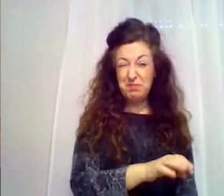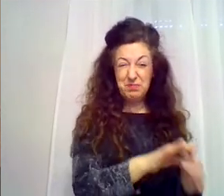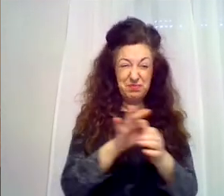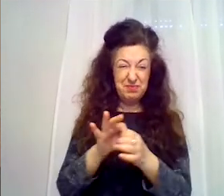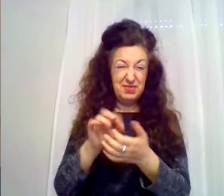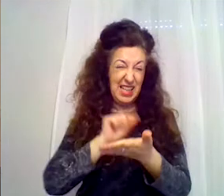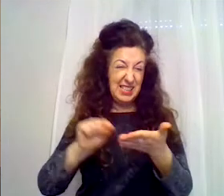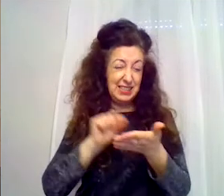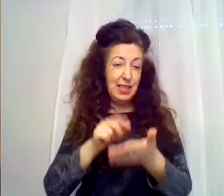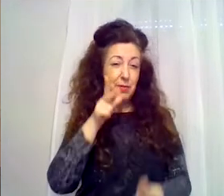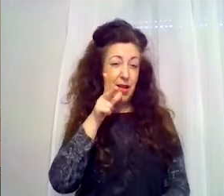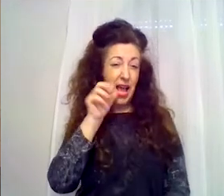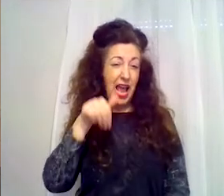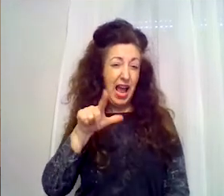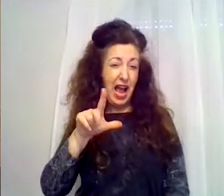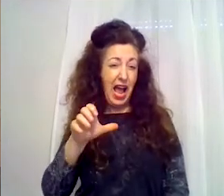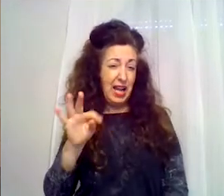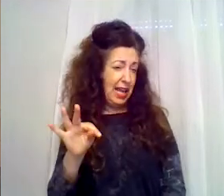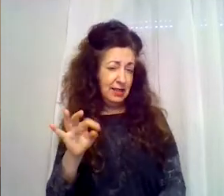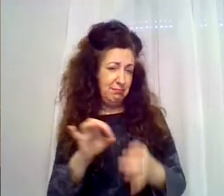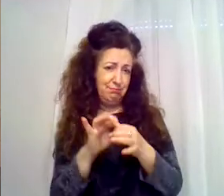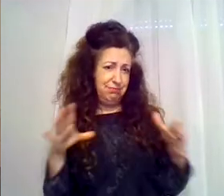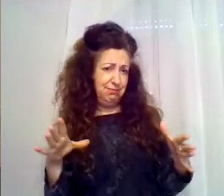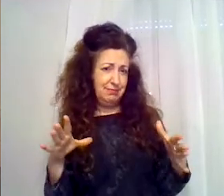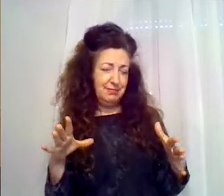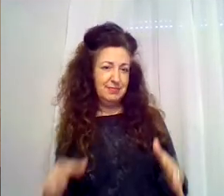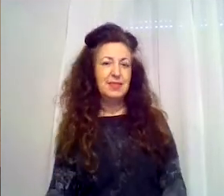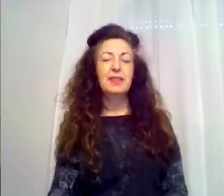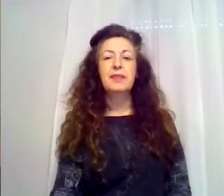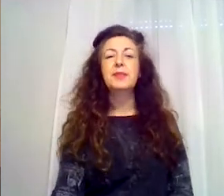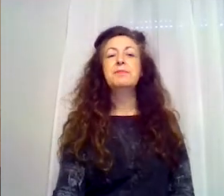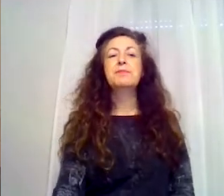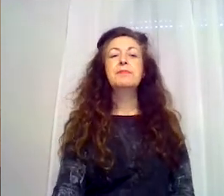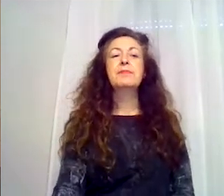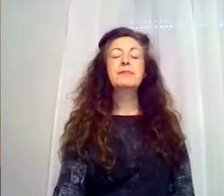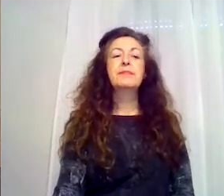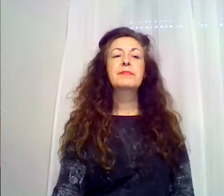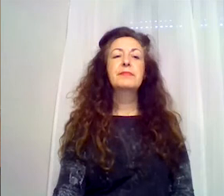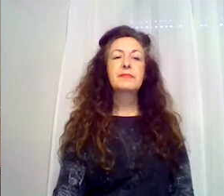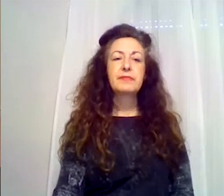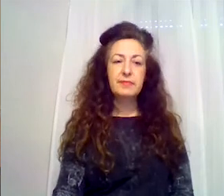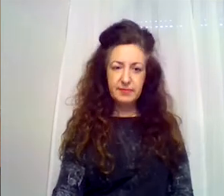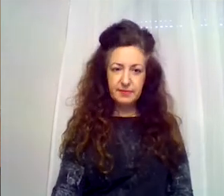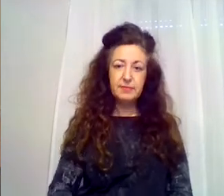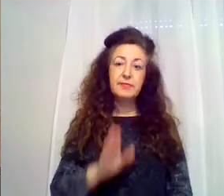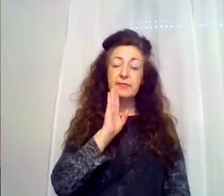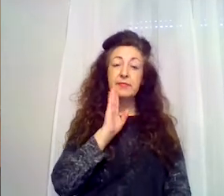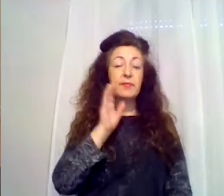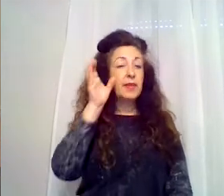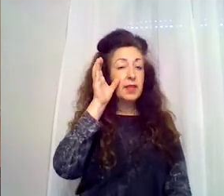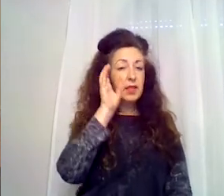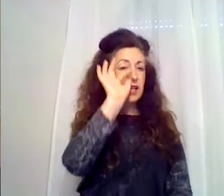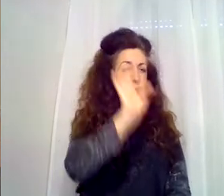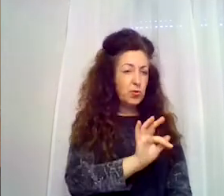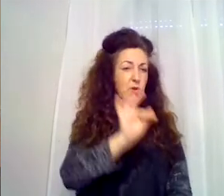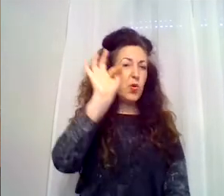el nombre de ese señor, que era no digamos un don nadie, pero un personaje sin importancia, utiliza su nombre para